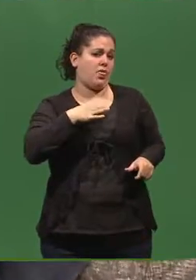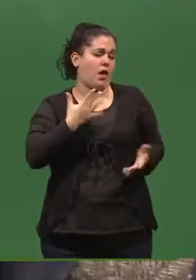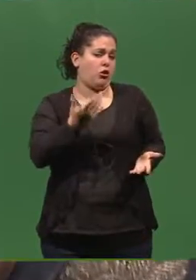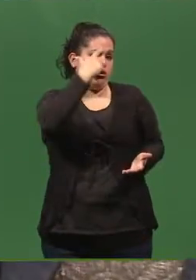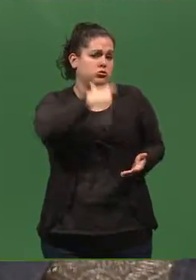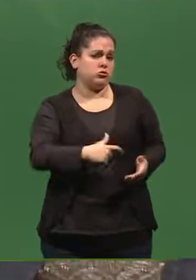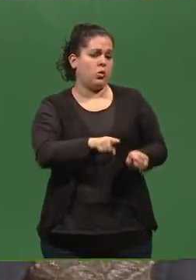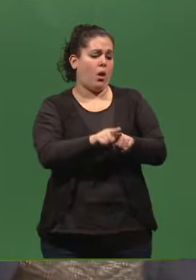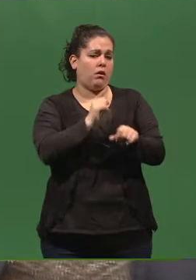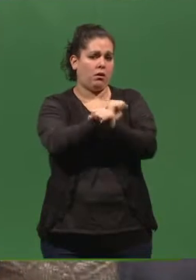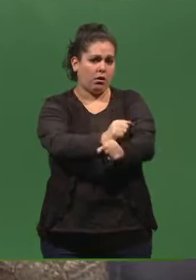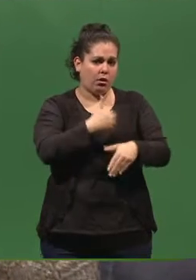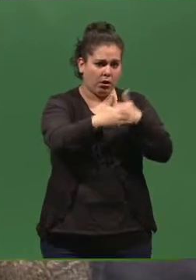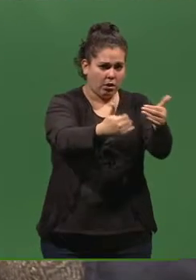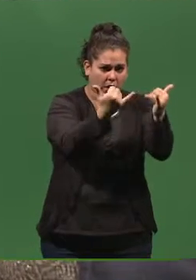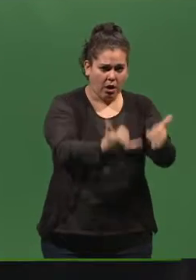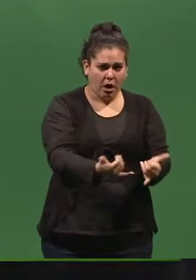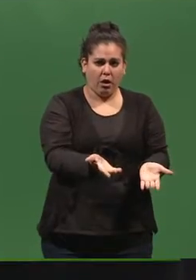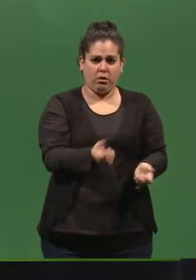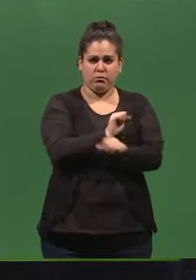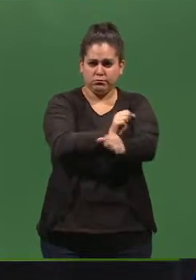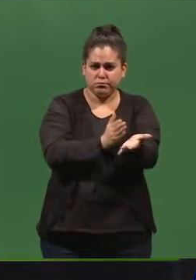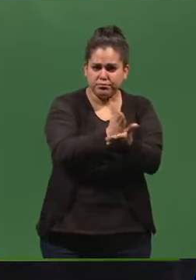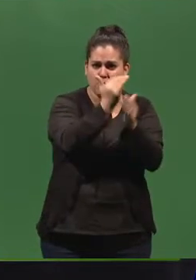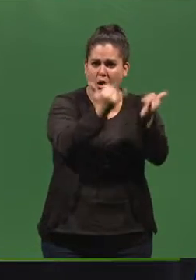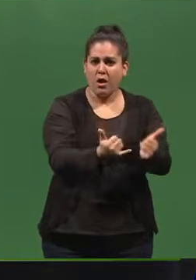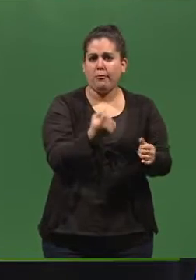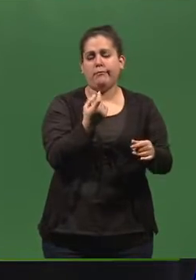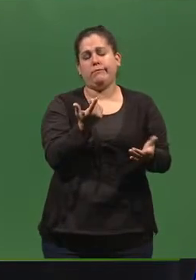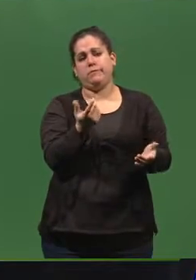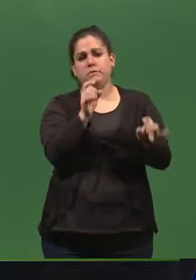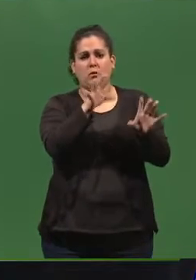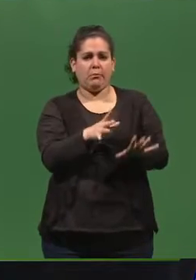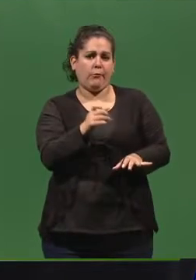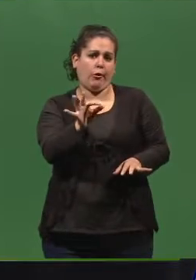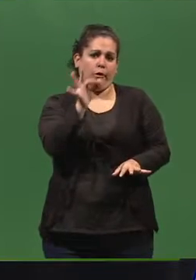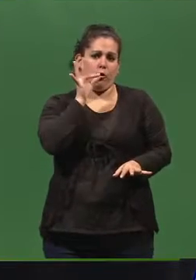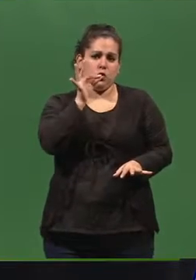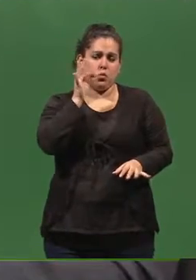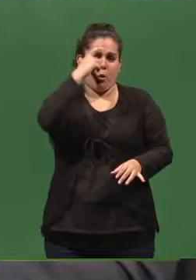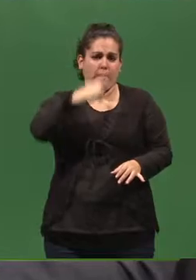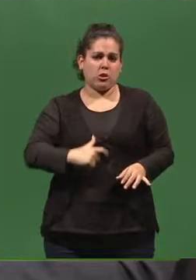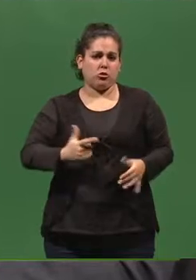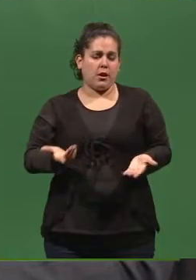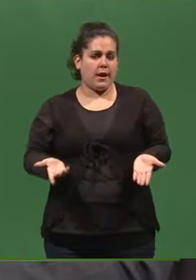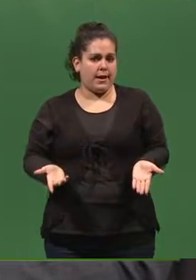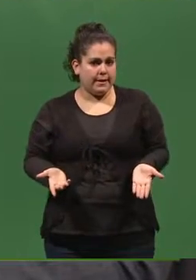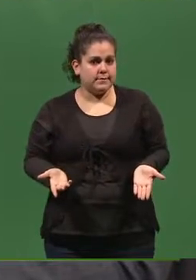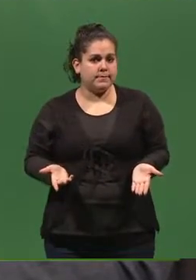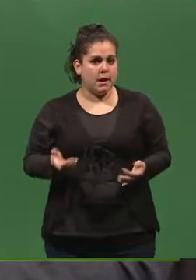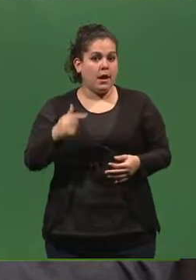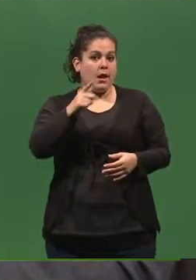ciudadanos que actualmente están procesados, sentenciados por simplemente un uso individual de consumo